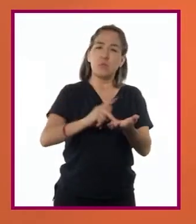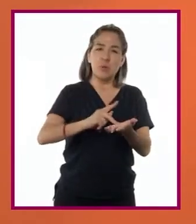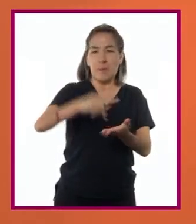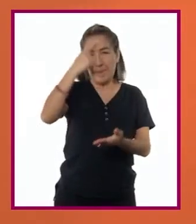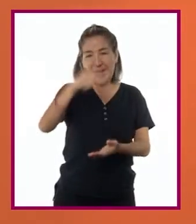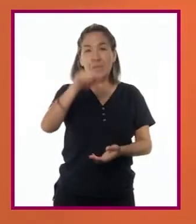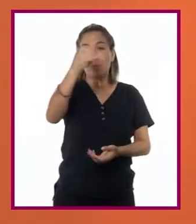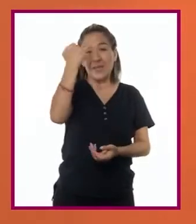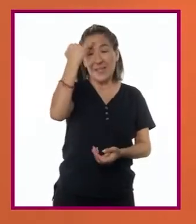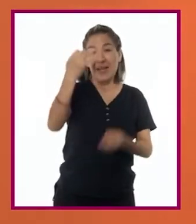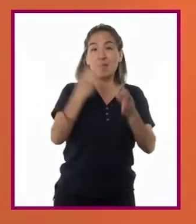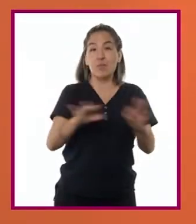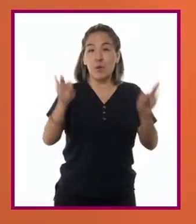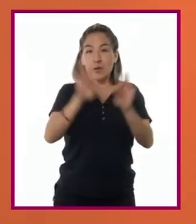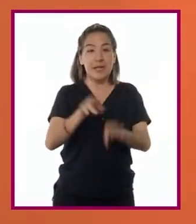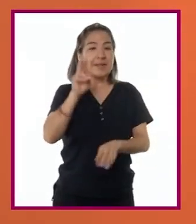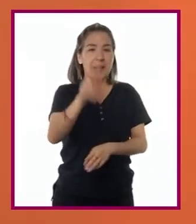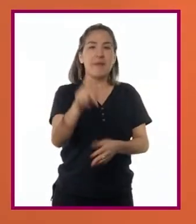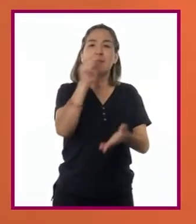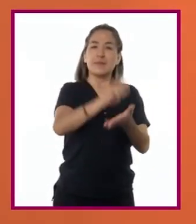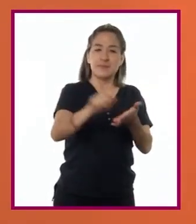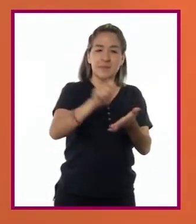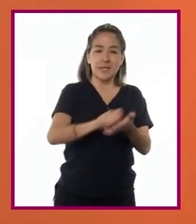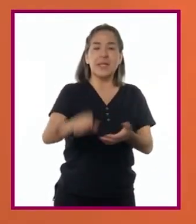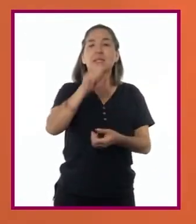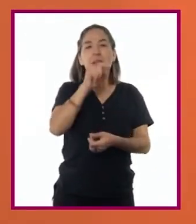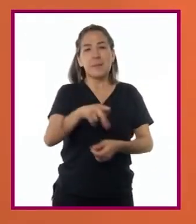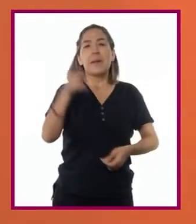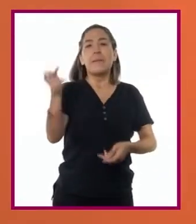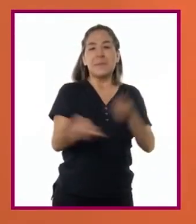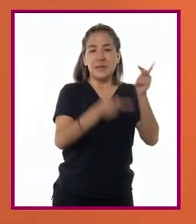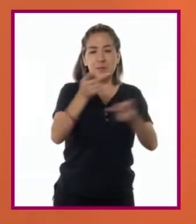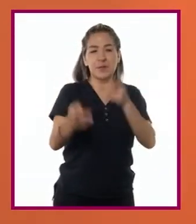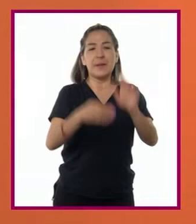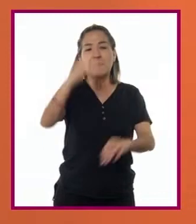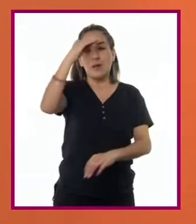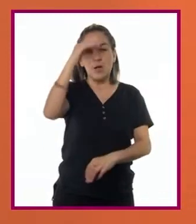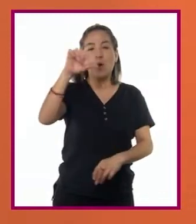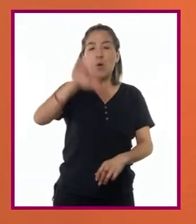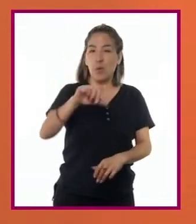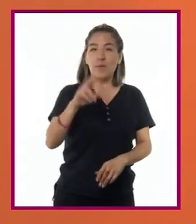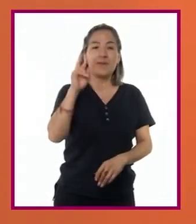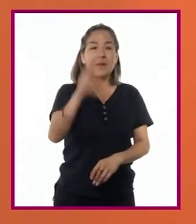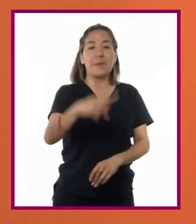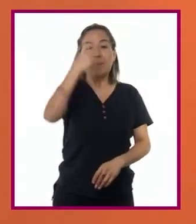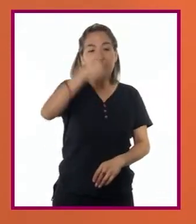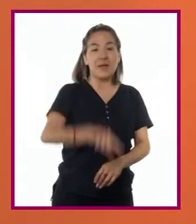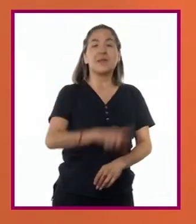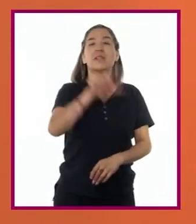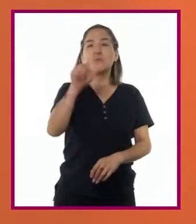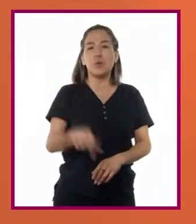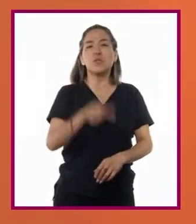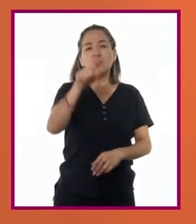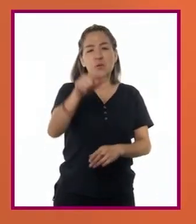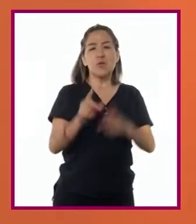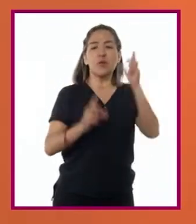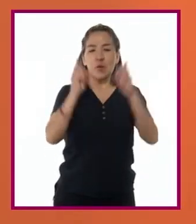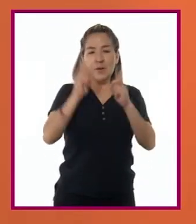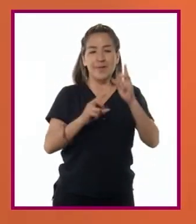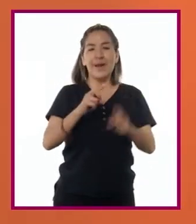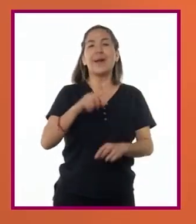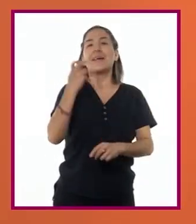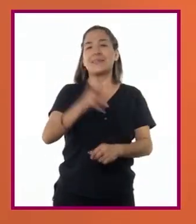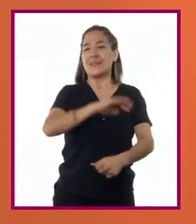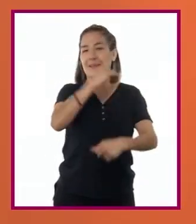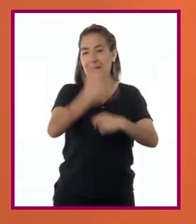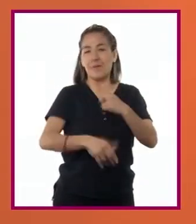anotar las ideas principales del tema, al igual que las preguntas y reflexiones que surjan para que puedan despejarlas al término de la